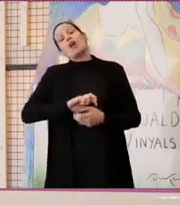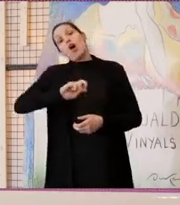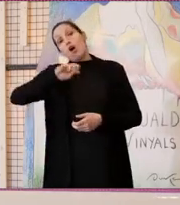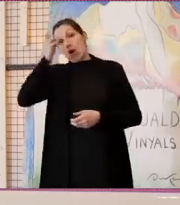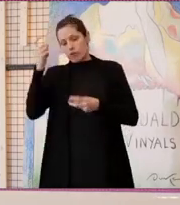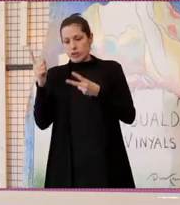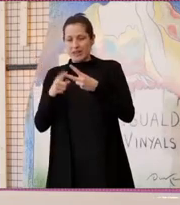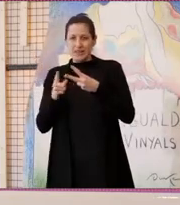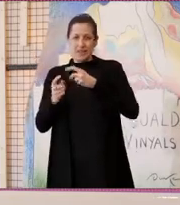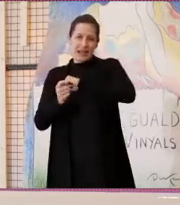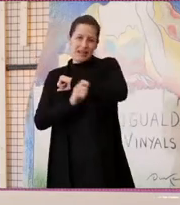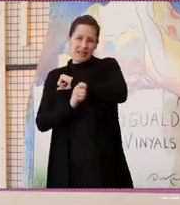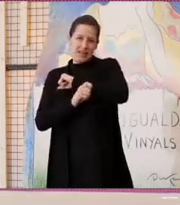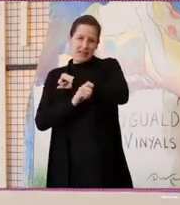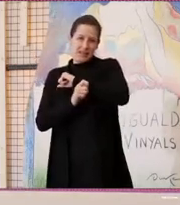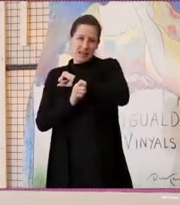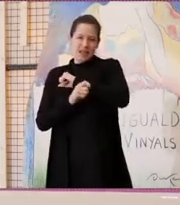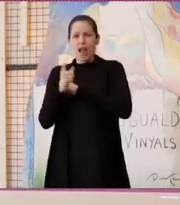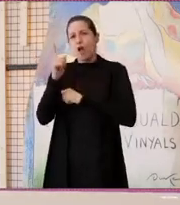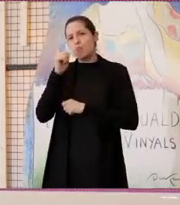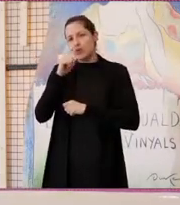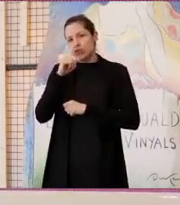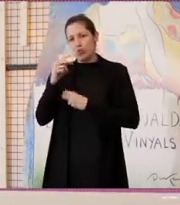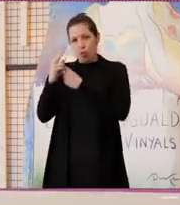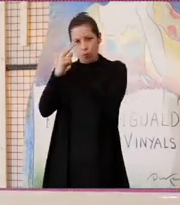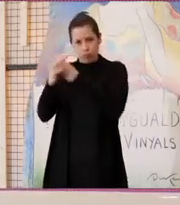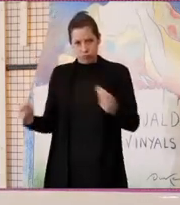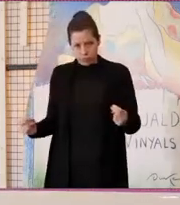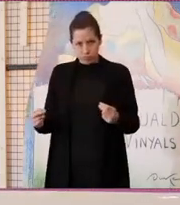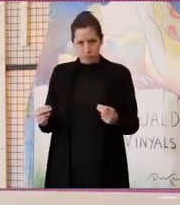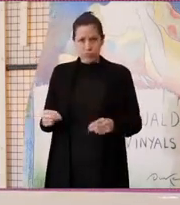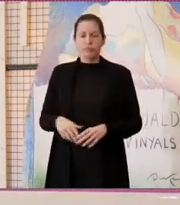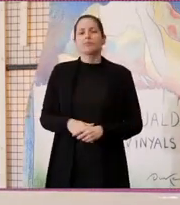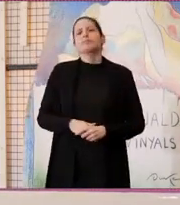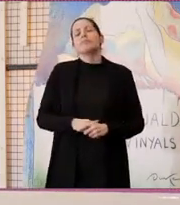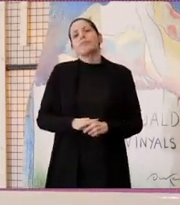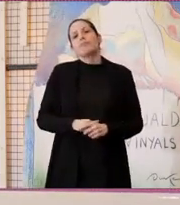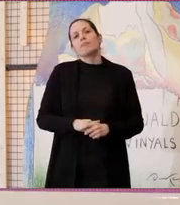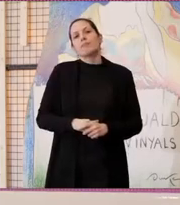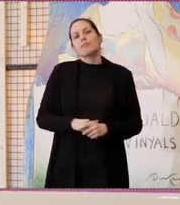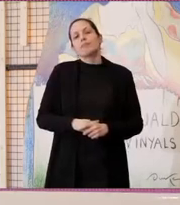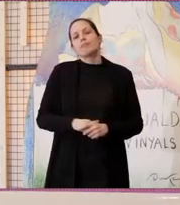abolicionista frente a la prostitución y la trata de mujeres